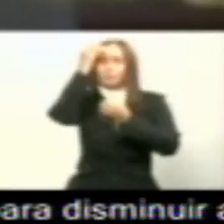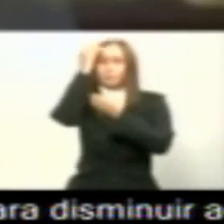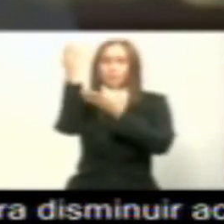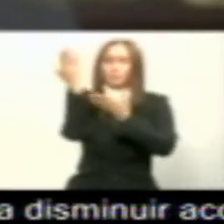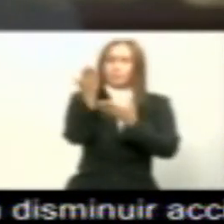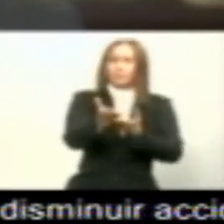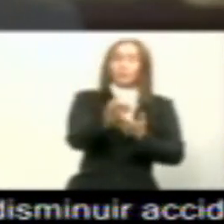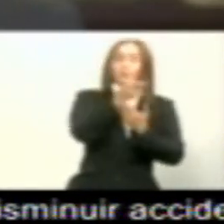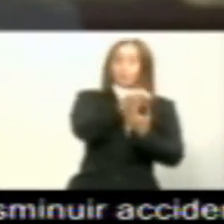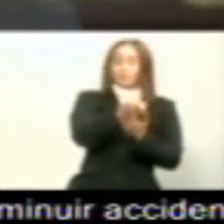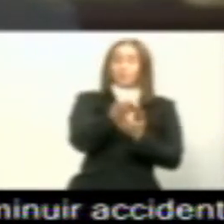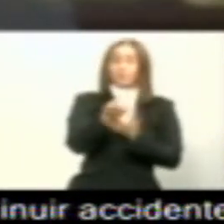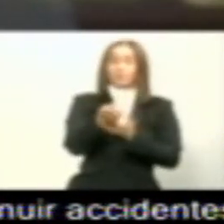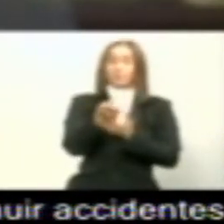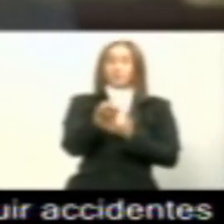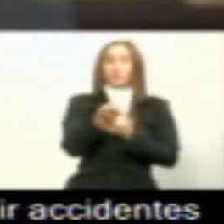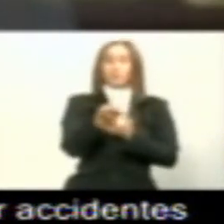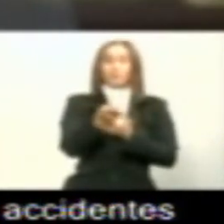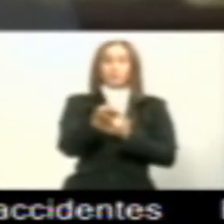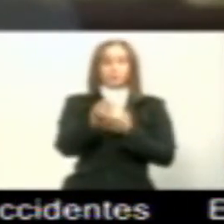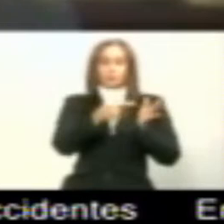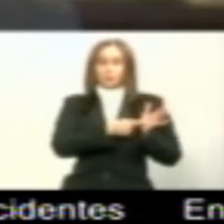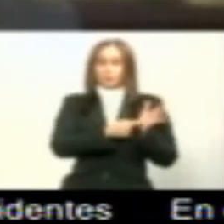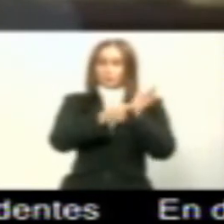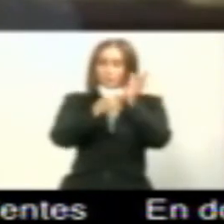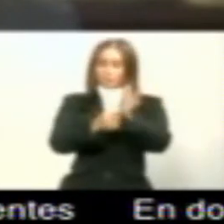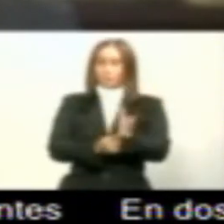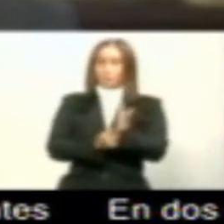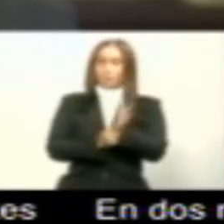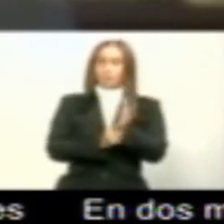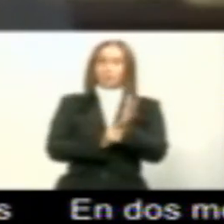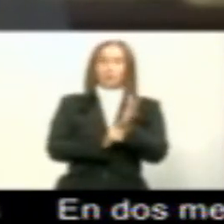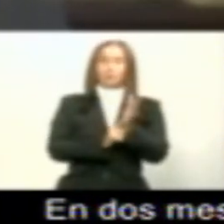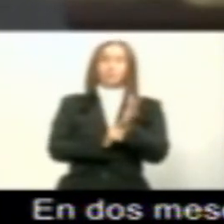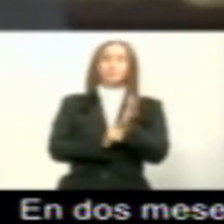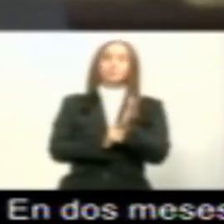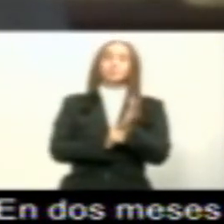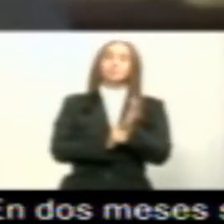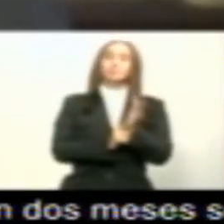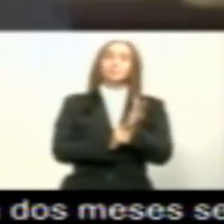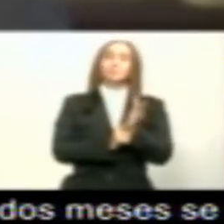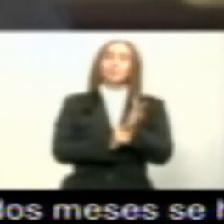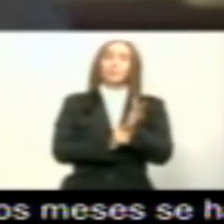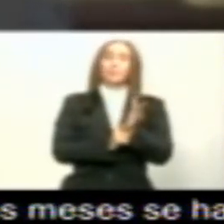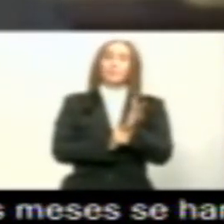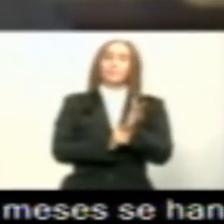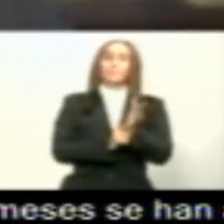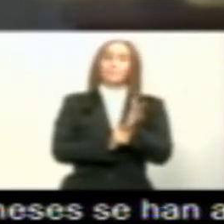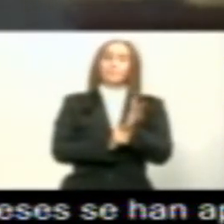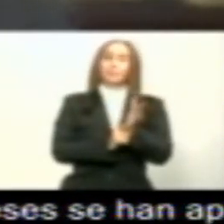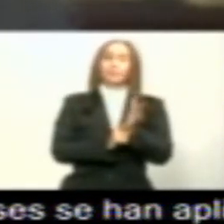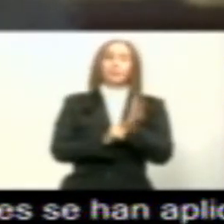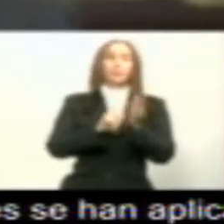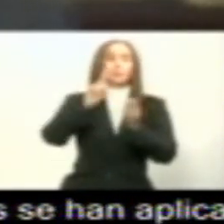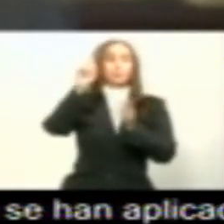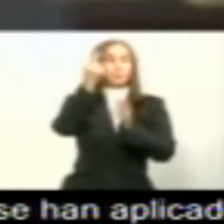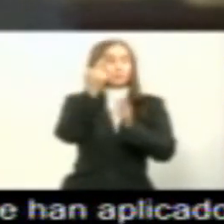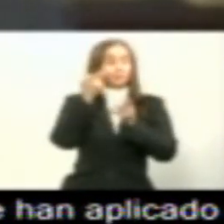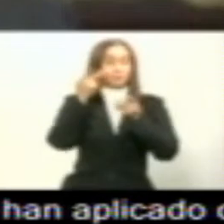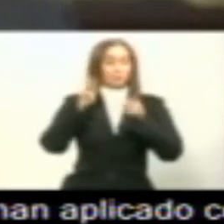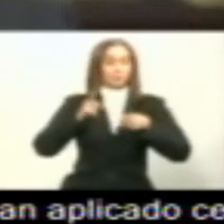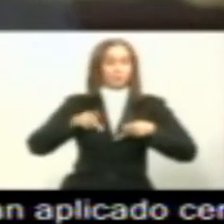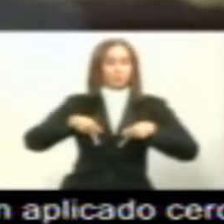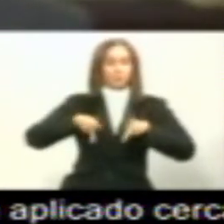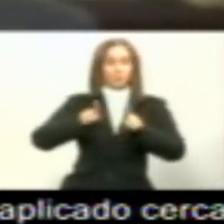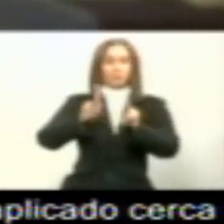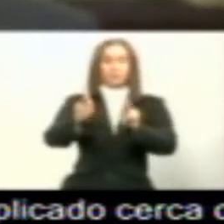como es normal, como lo han hecho en otras ocasiones, que se le permita a